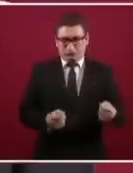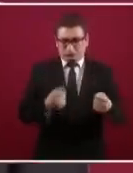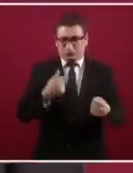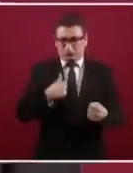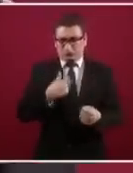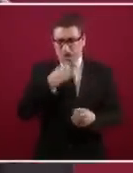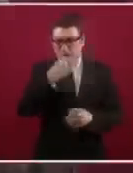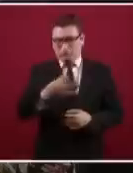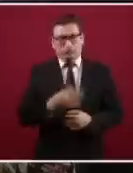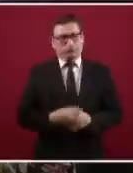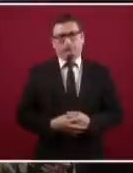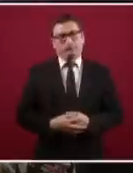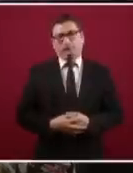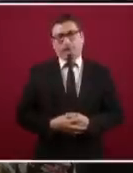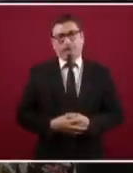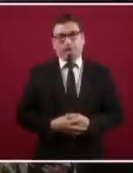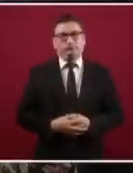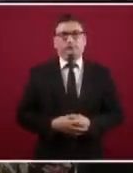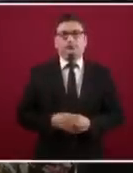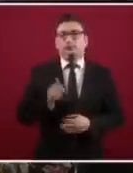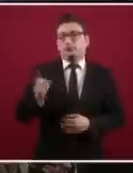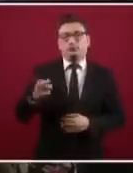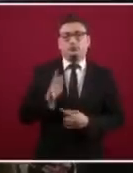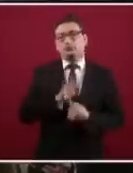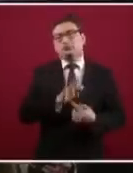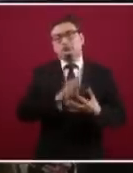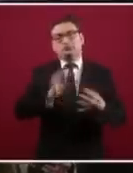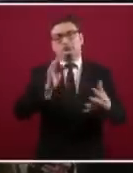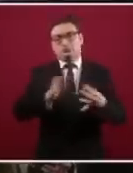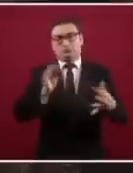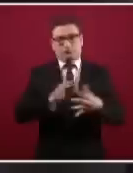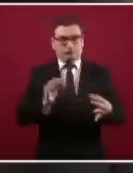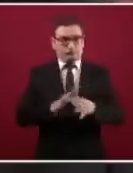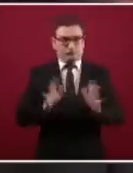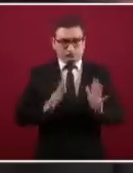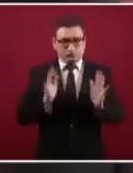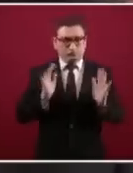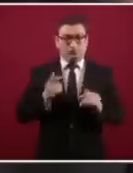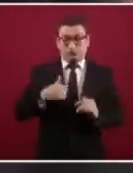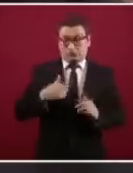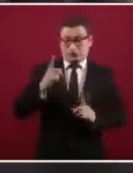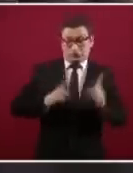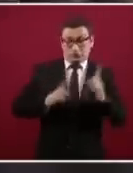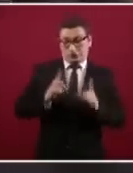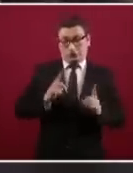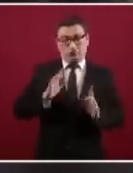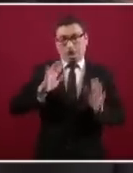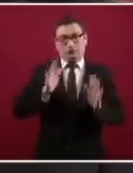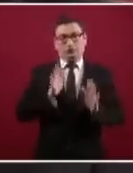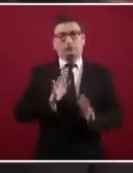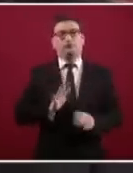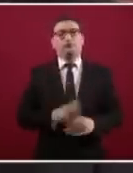que sea cierto lo que ella plantea. Tampoco lo pongo en duda.